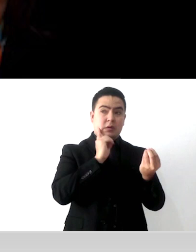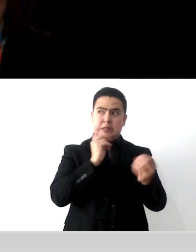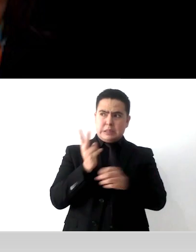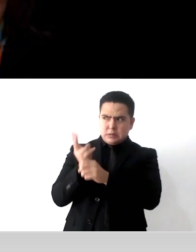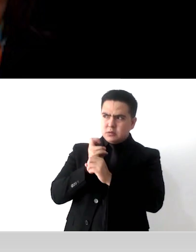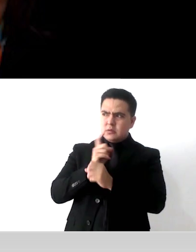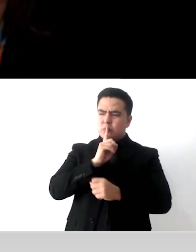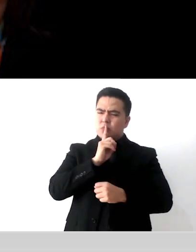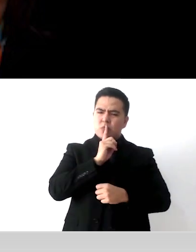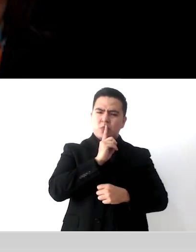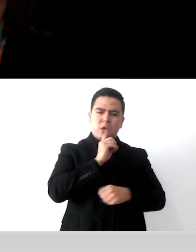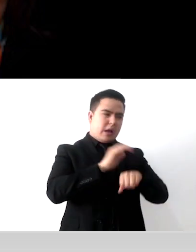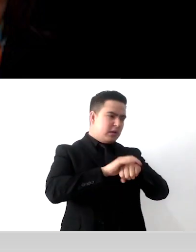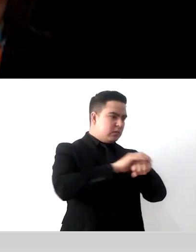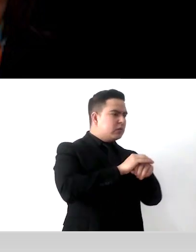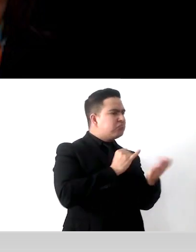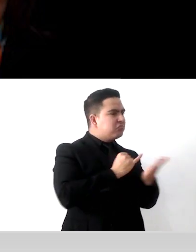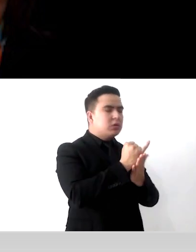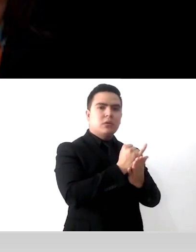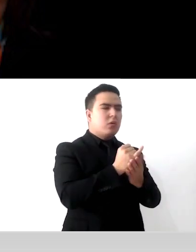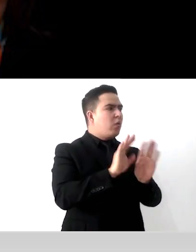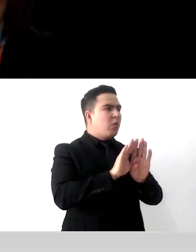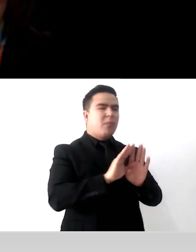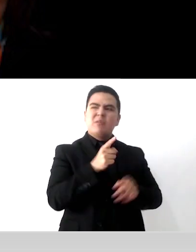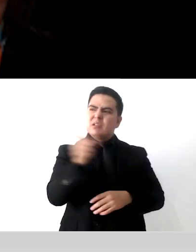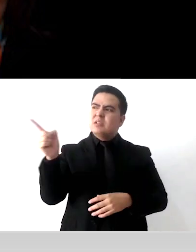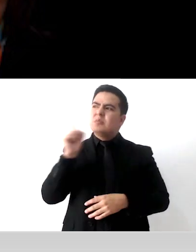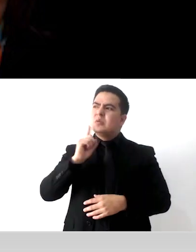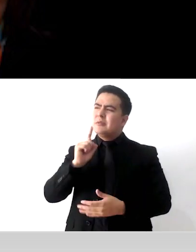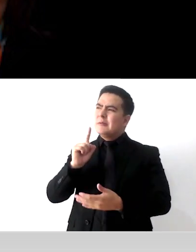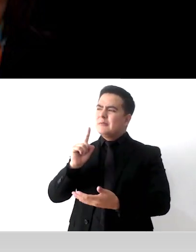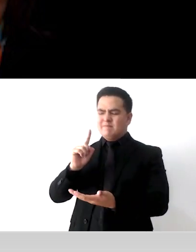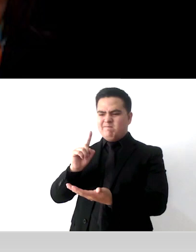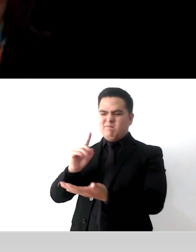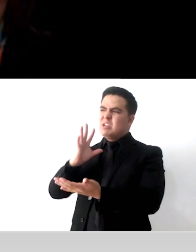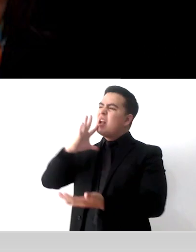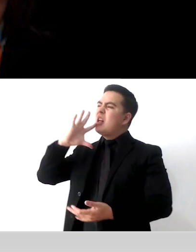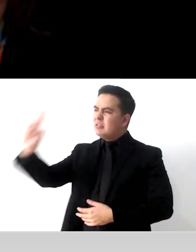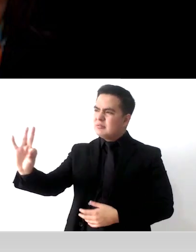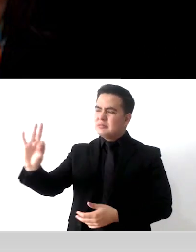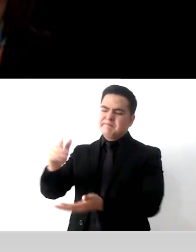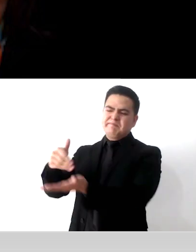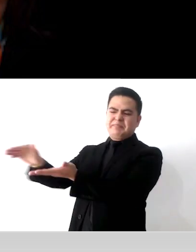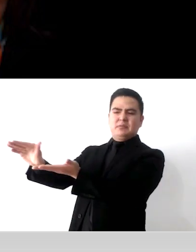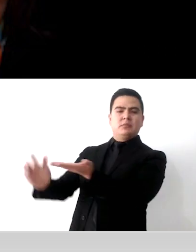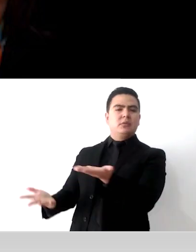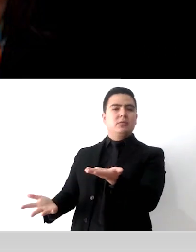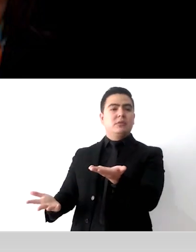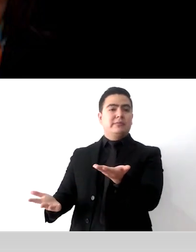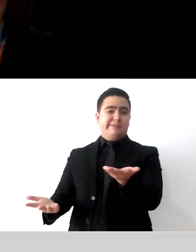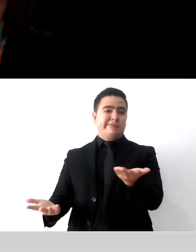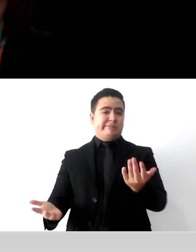política, sino es una cultura que excluye y discrimina a las mujeres y no toma en cuenta medidas